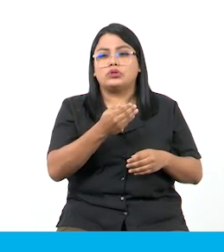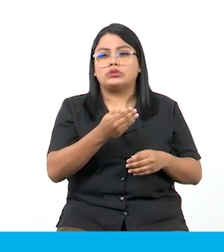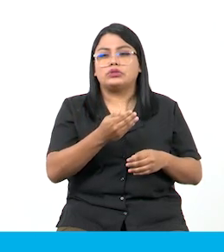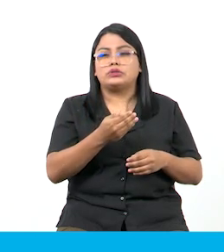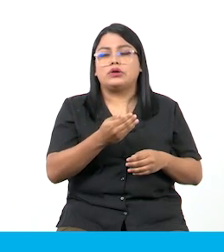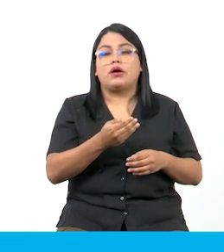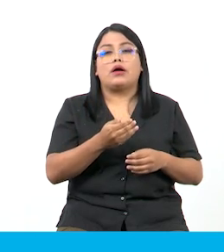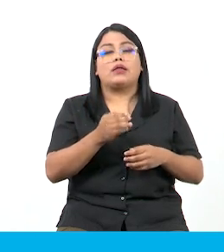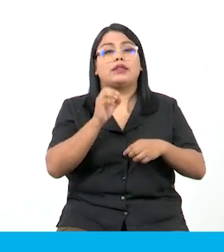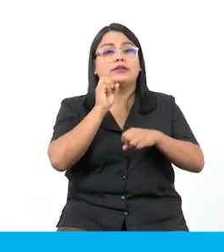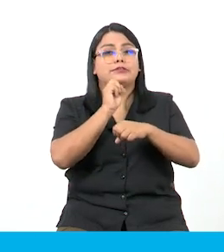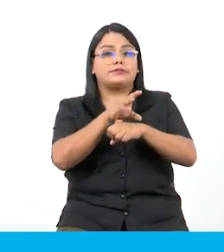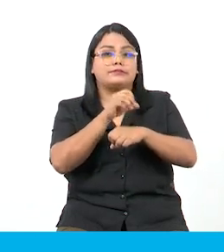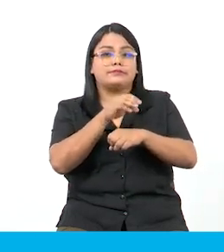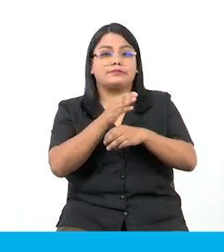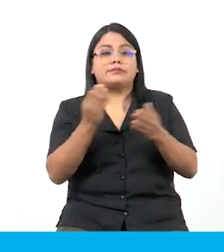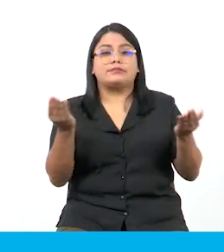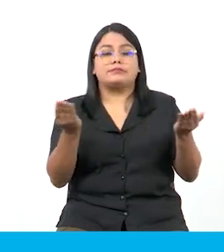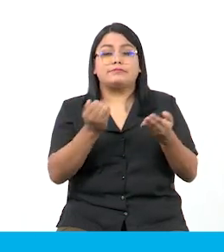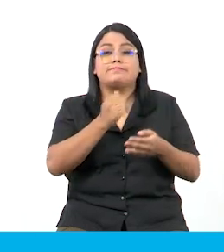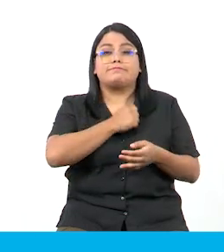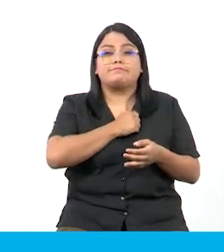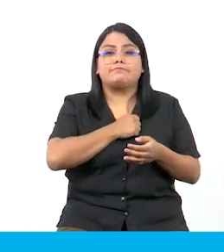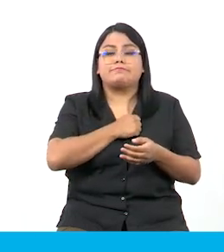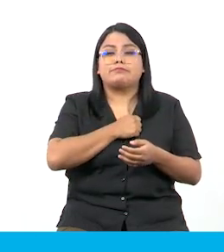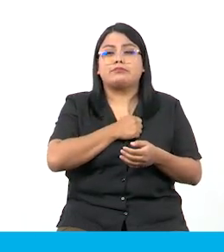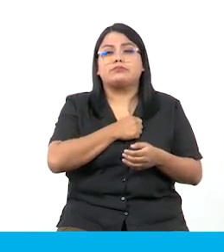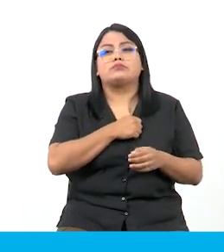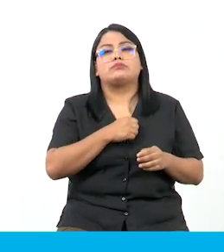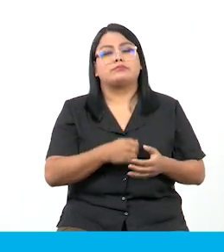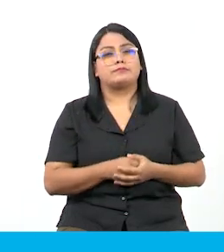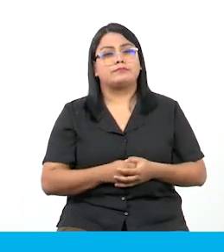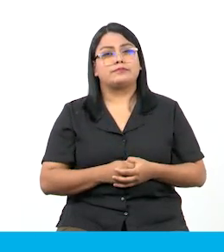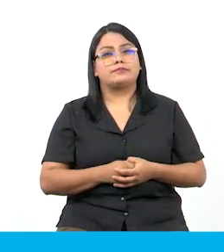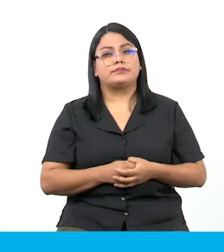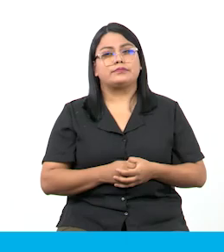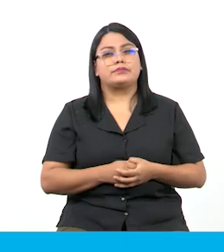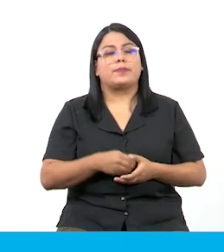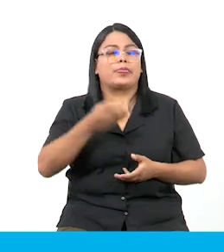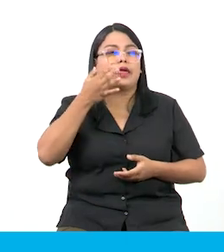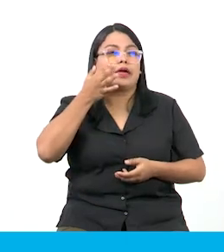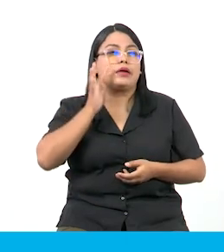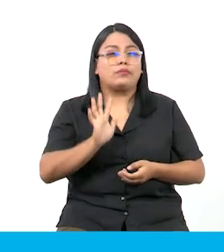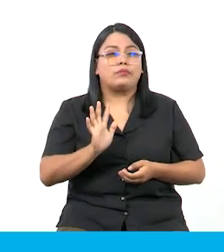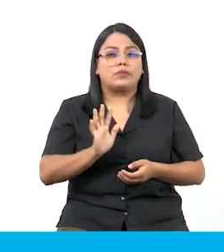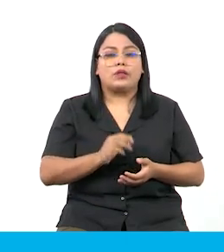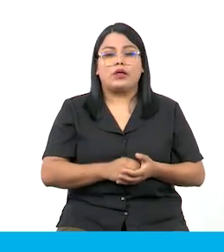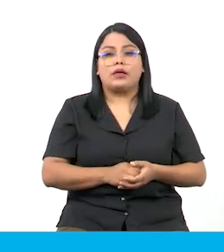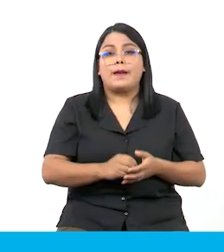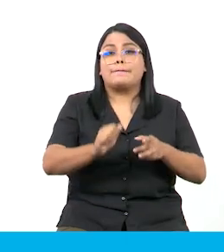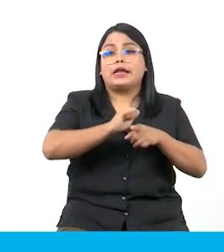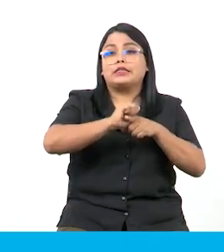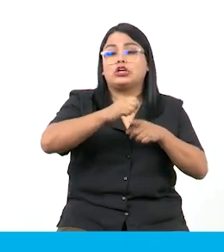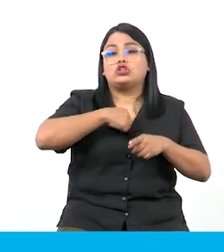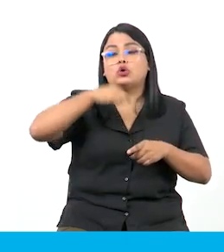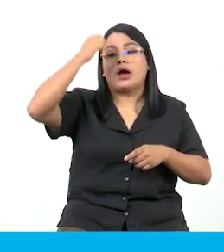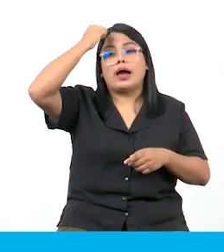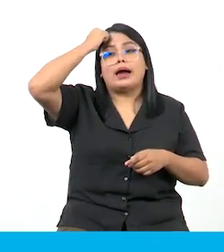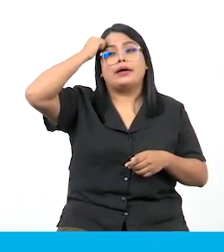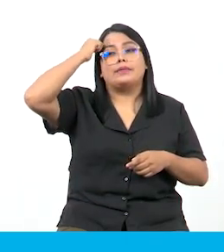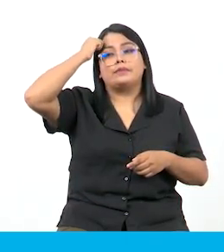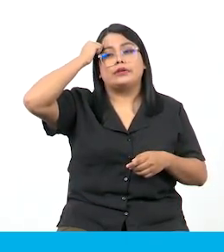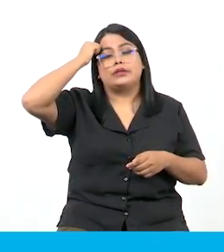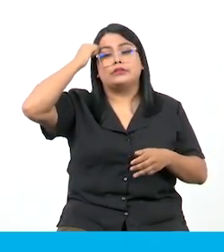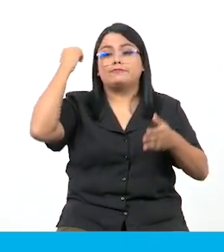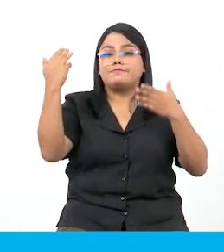En algunos casos, se brindarán orientaciones para hacer un producto necesario para la productividad. Por ejemplo, en